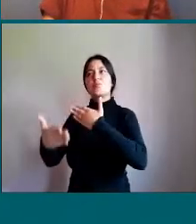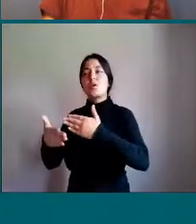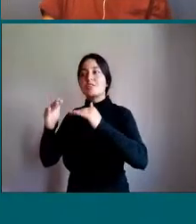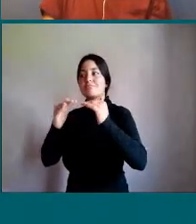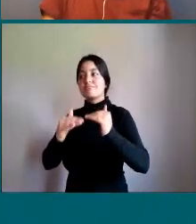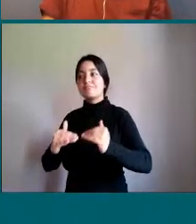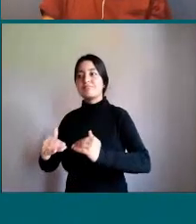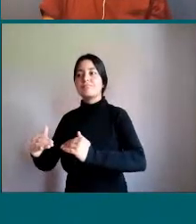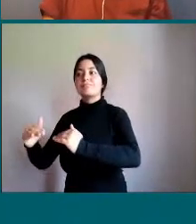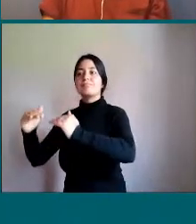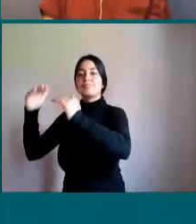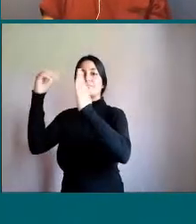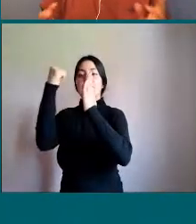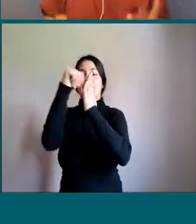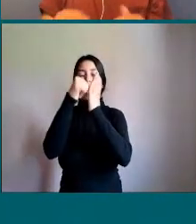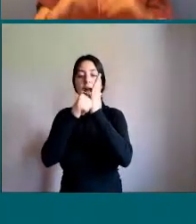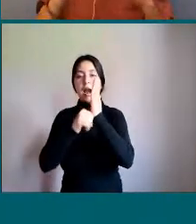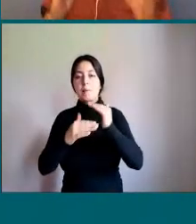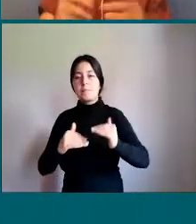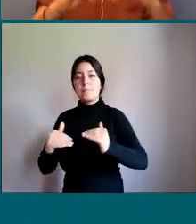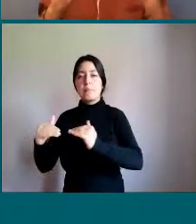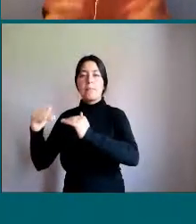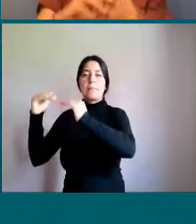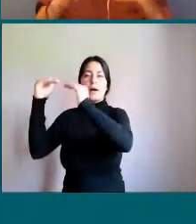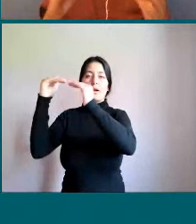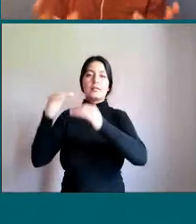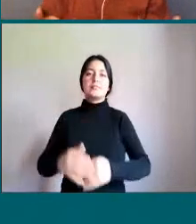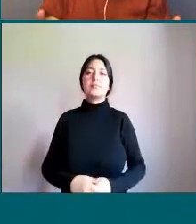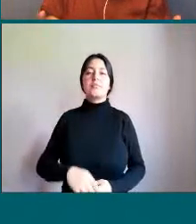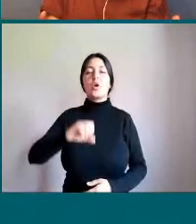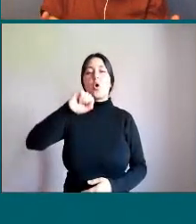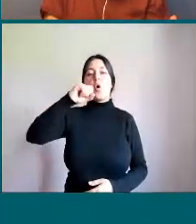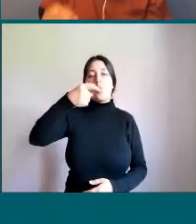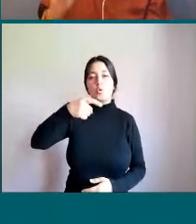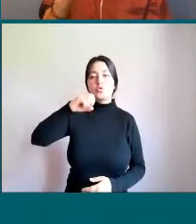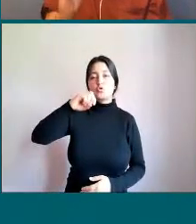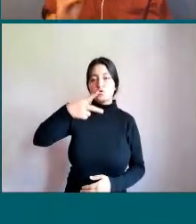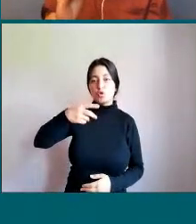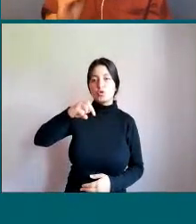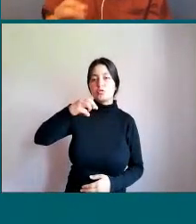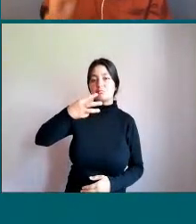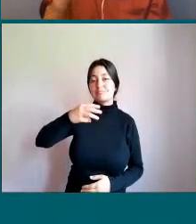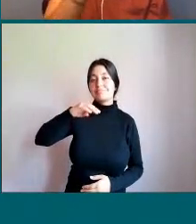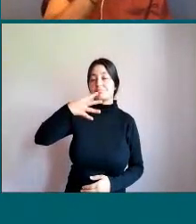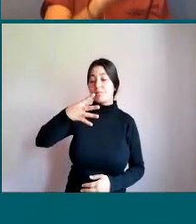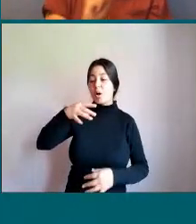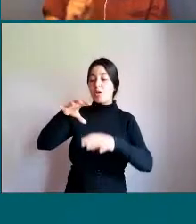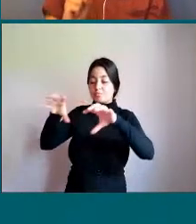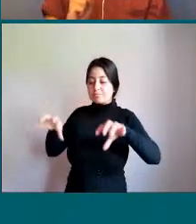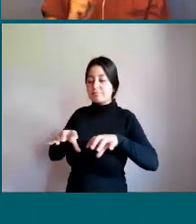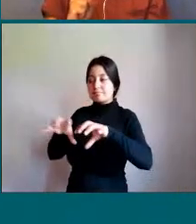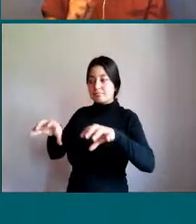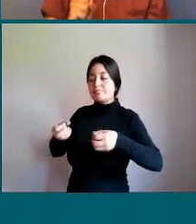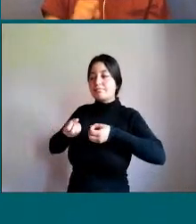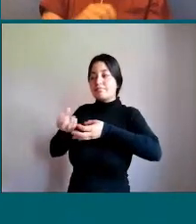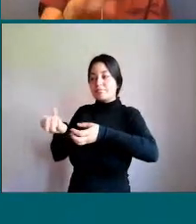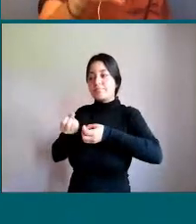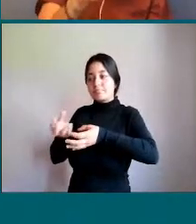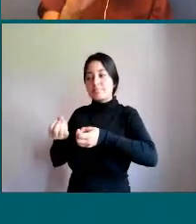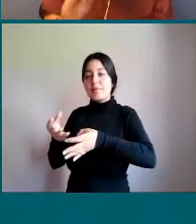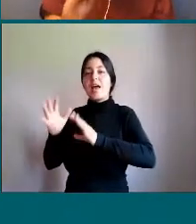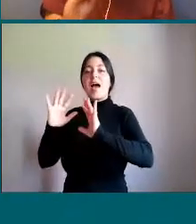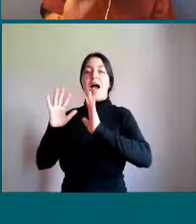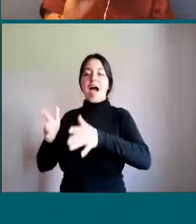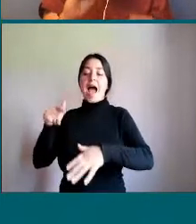de los contenidos, ¿de acuerdo? Es decir, que yo hago 2, 3, 4 ejercicios y a partir de ahí formulo diferentes actividades.